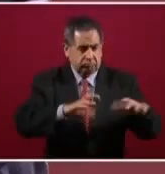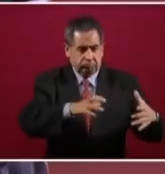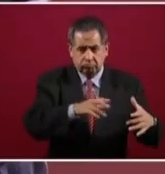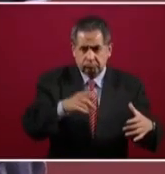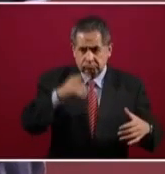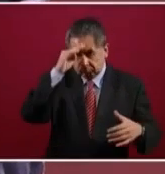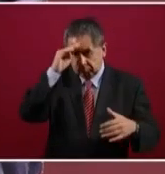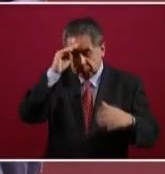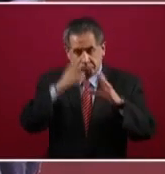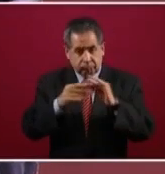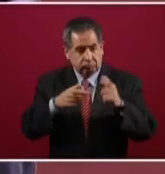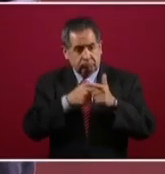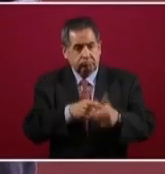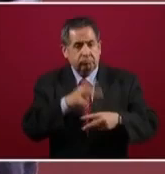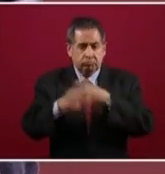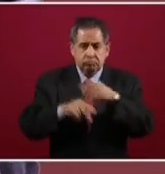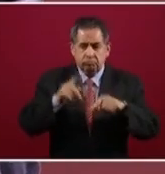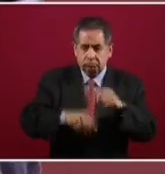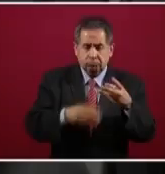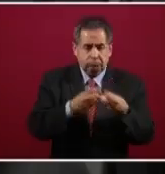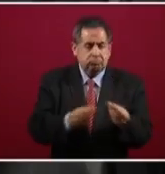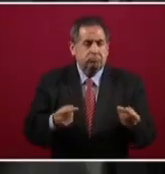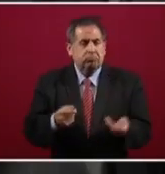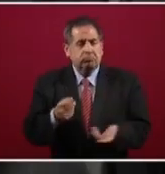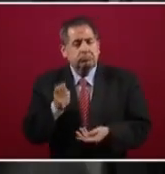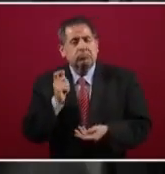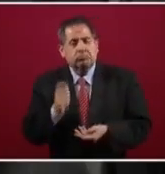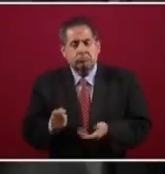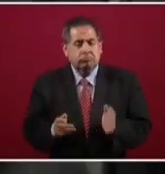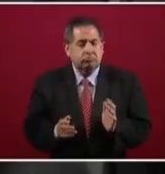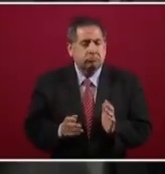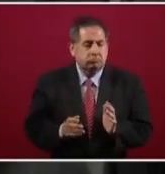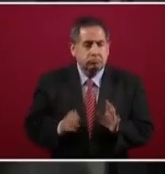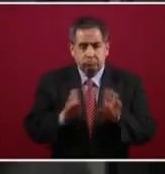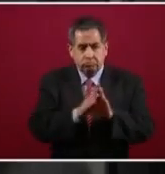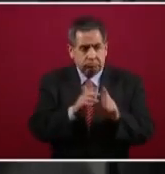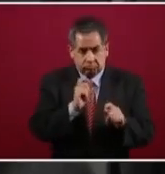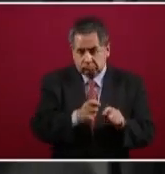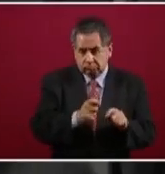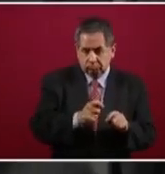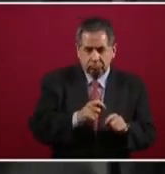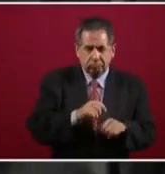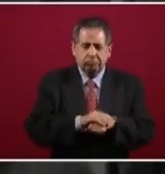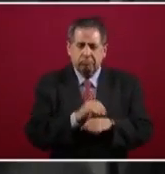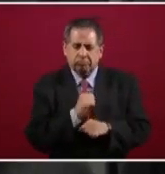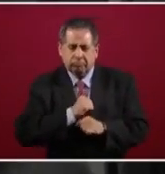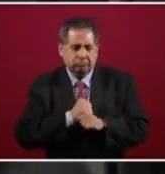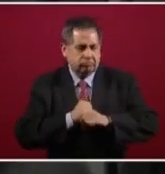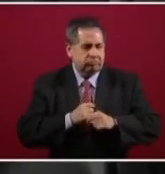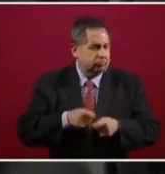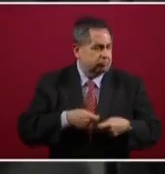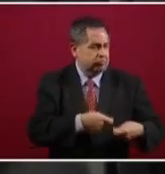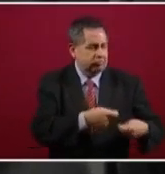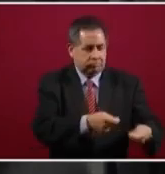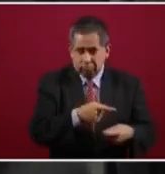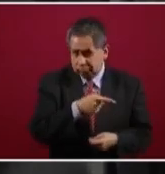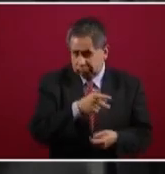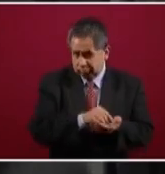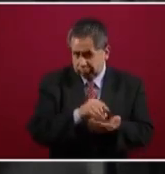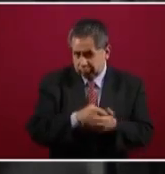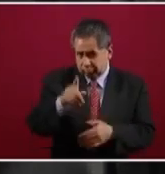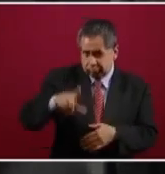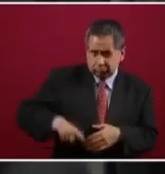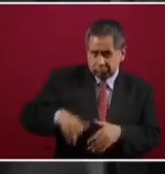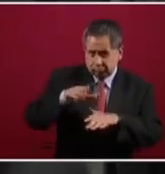¿Está contemplado que siga? ¿La va a desaparecer? Y sobre todo, ¿se van a acabar también los amiguismos y la repartición de cuotas en su